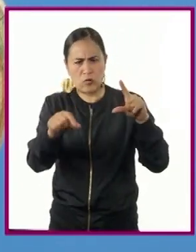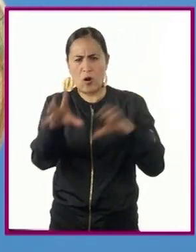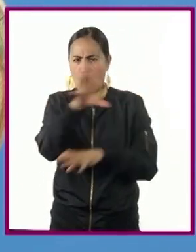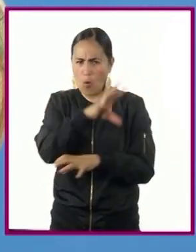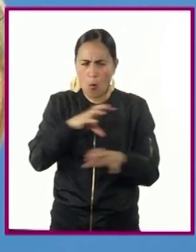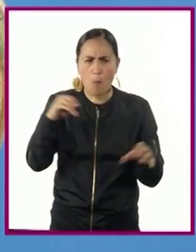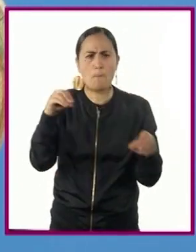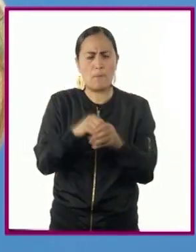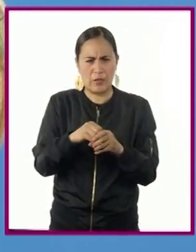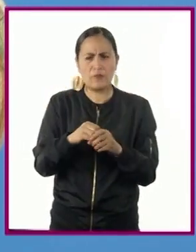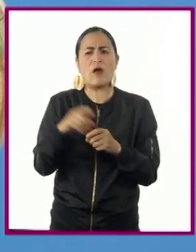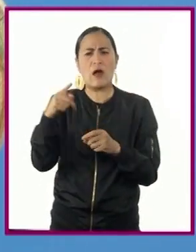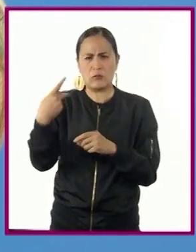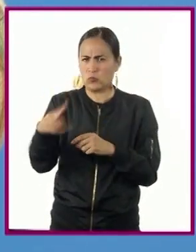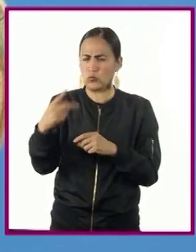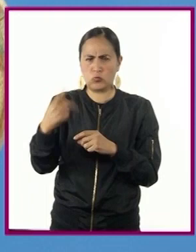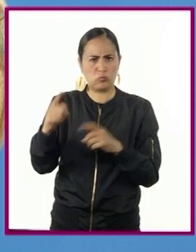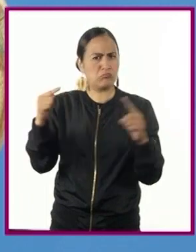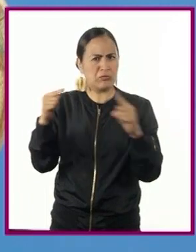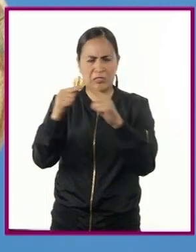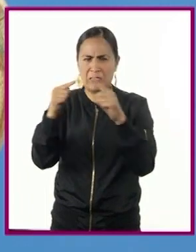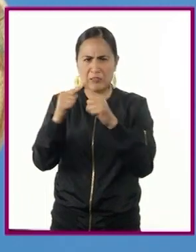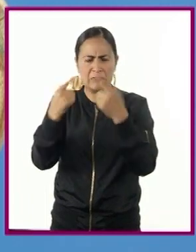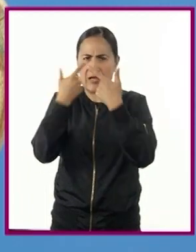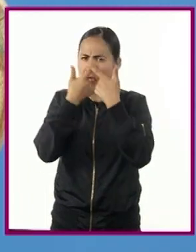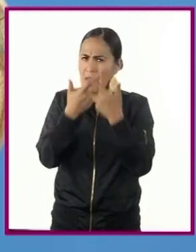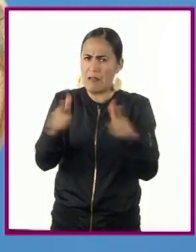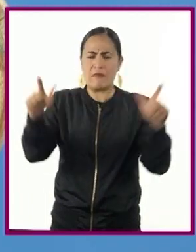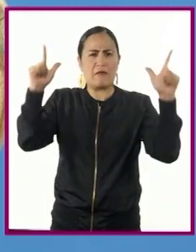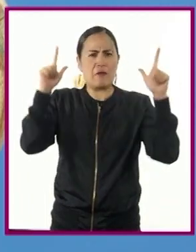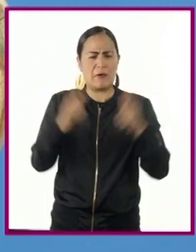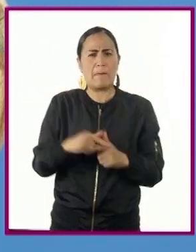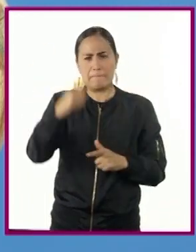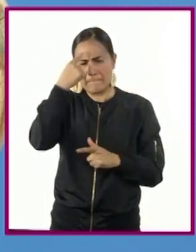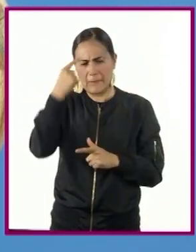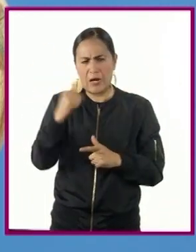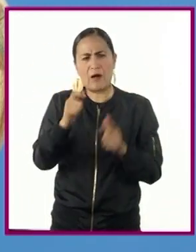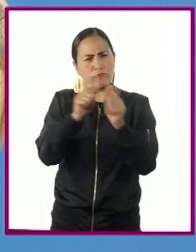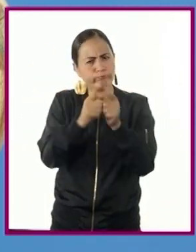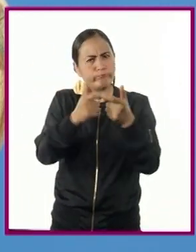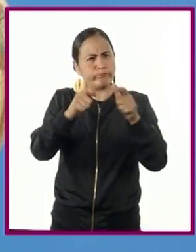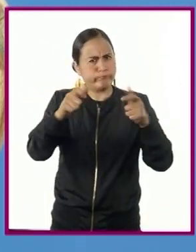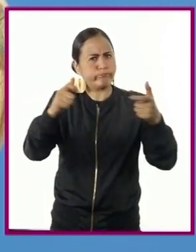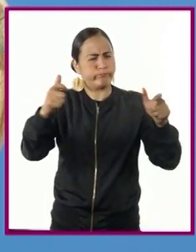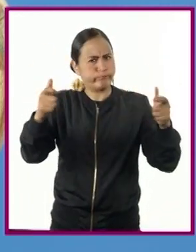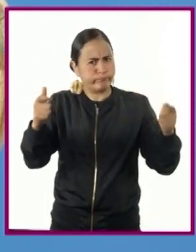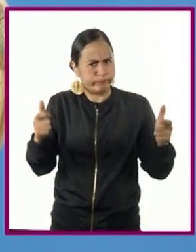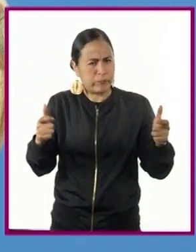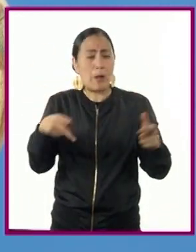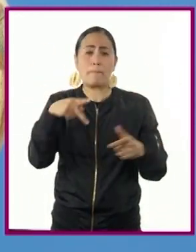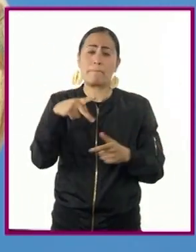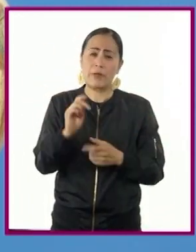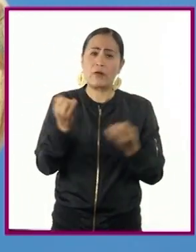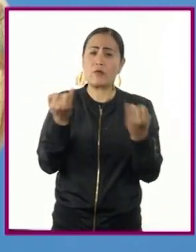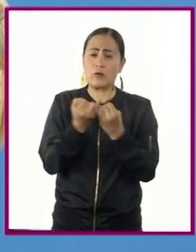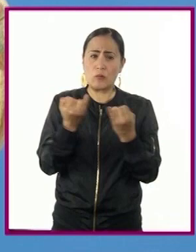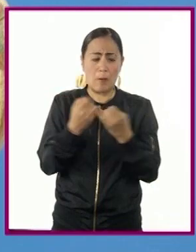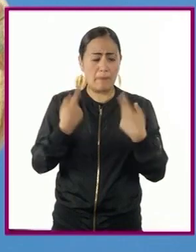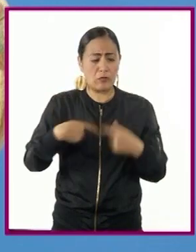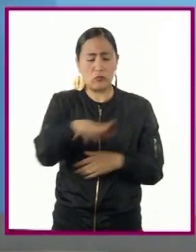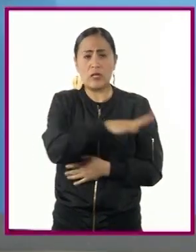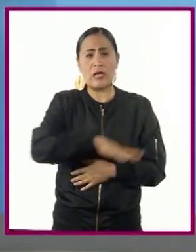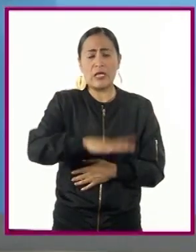la libertad religiosa, por ser necesario su prosperidad y engrandecimiento a la vez que una exigencia de la civilización